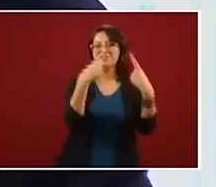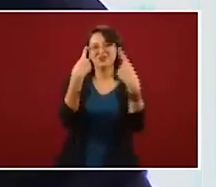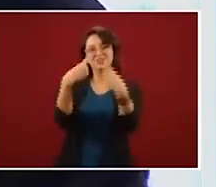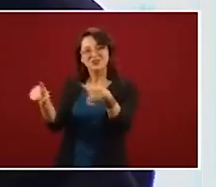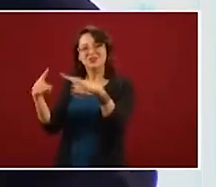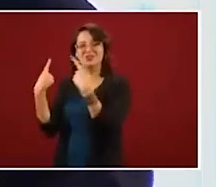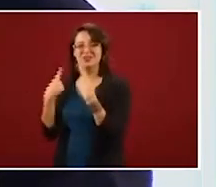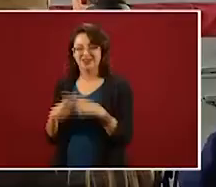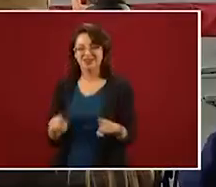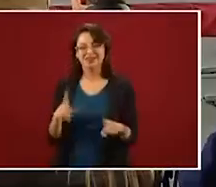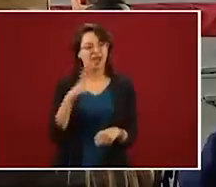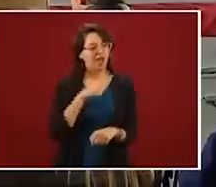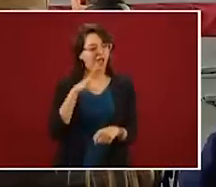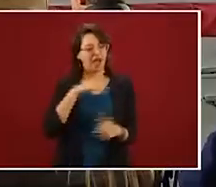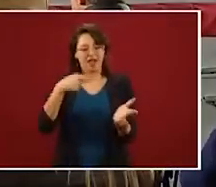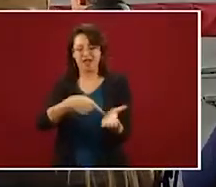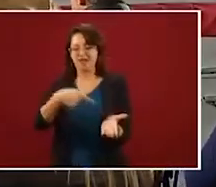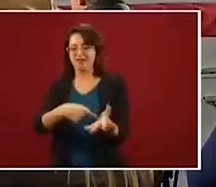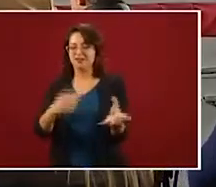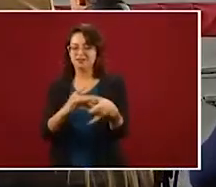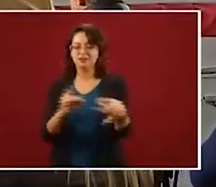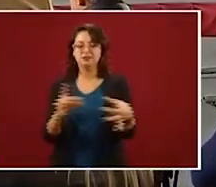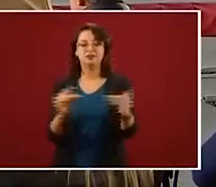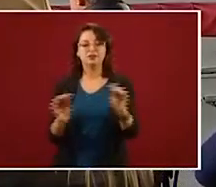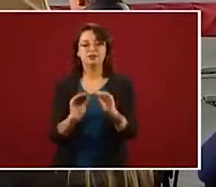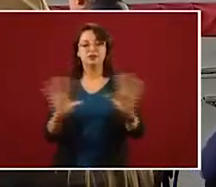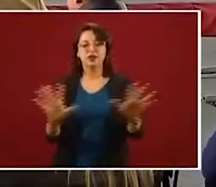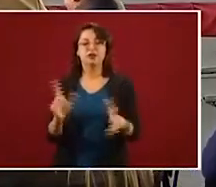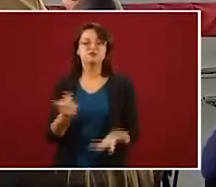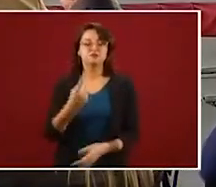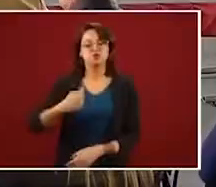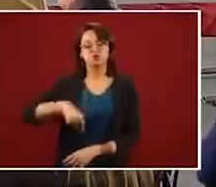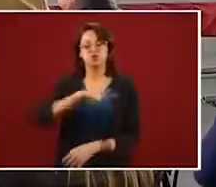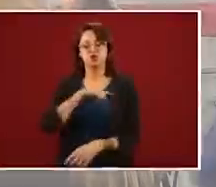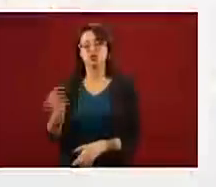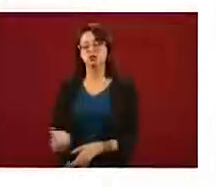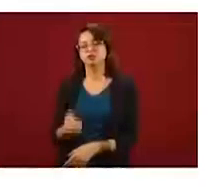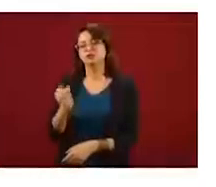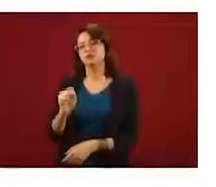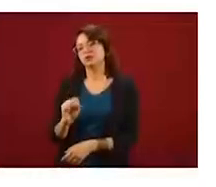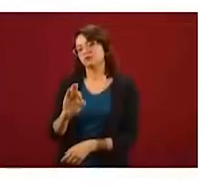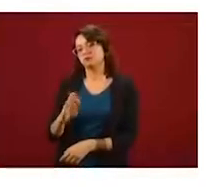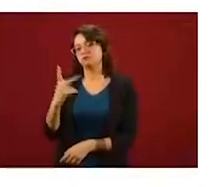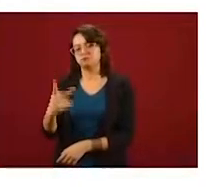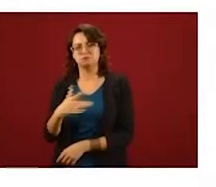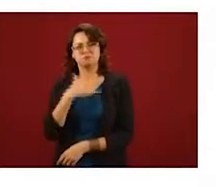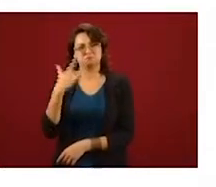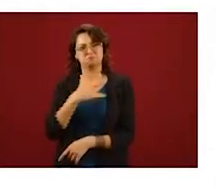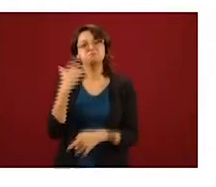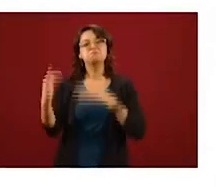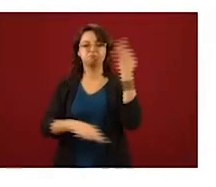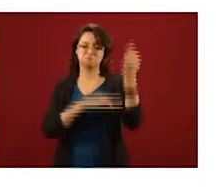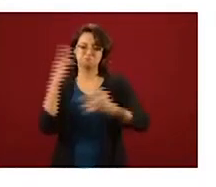conocer. Y a nosotros en la función pública nos parece que evidentemente hay buenas noticias,